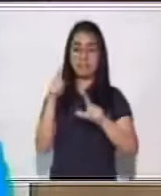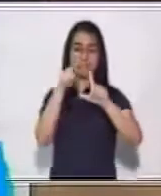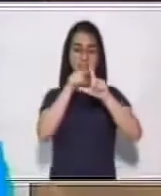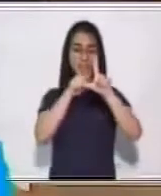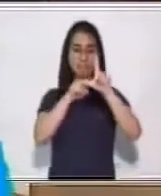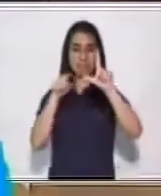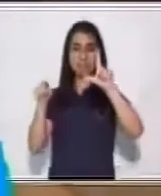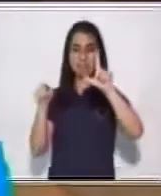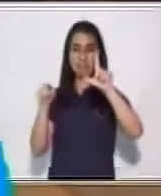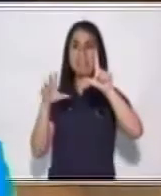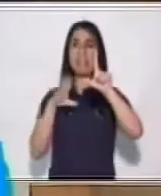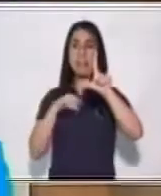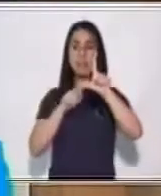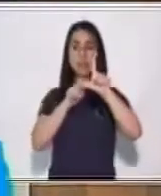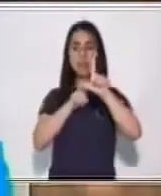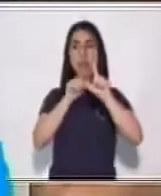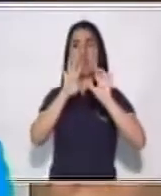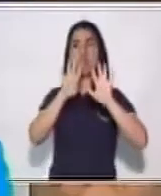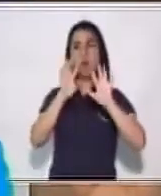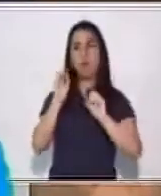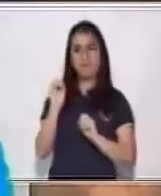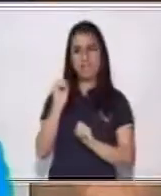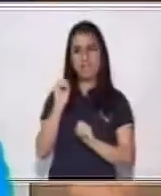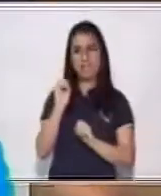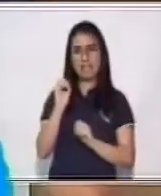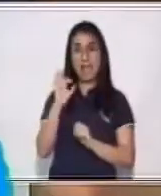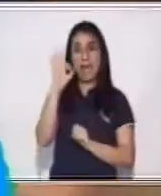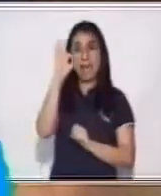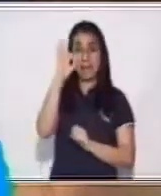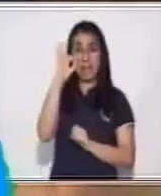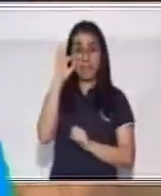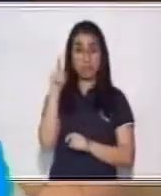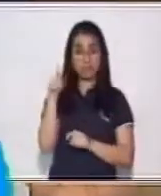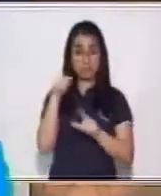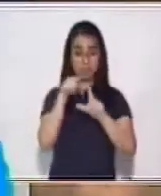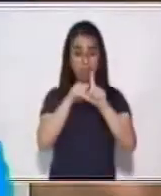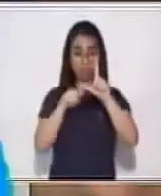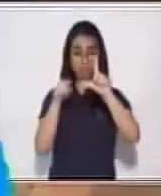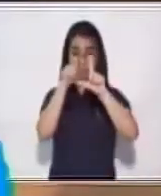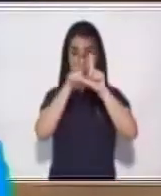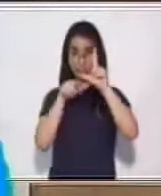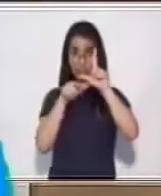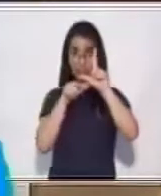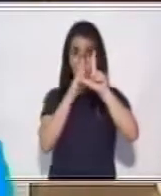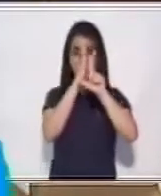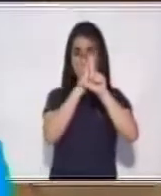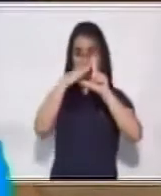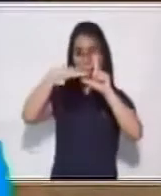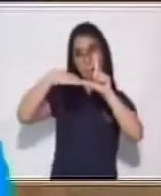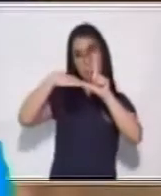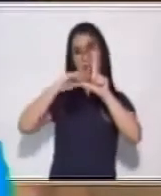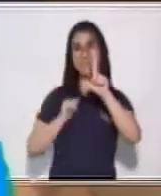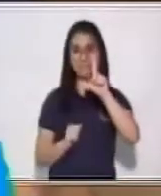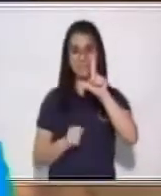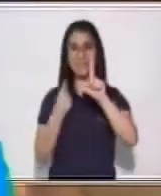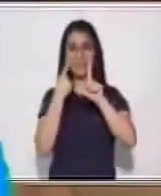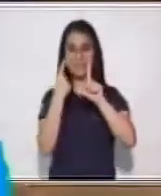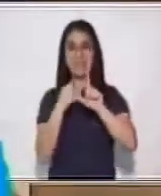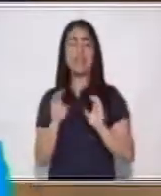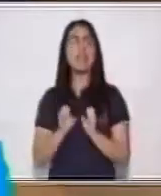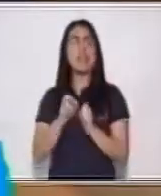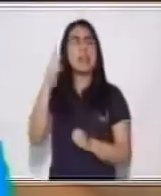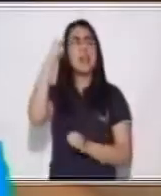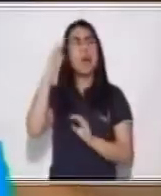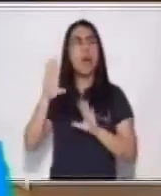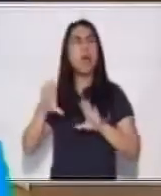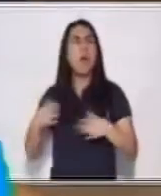¿Okay? Ahora, recordemos entonces cómo se forman las funciones o cuáles son las relaciones